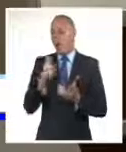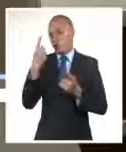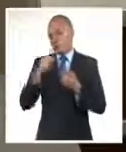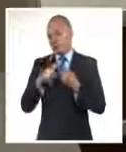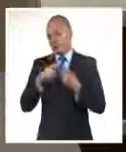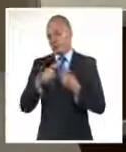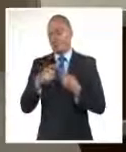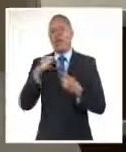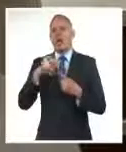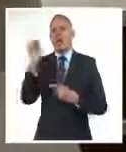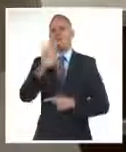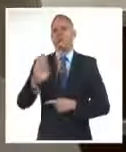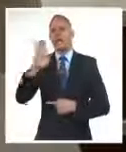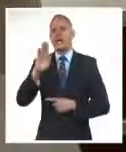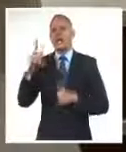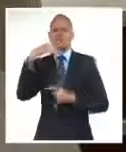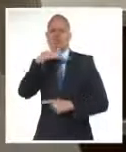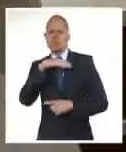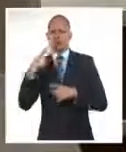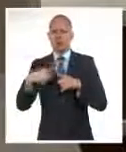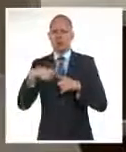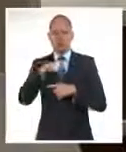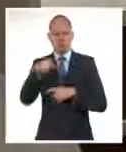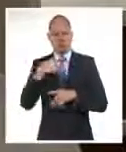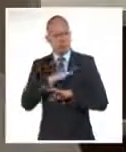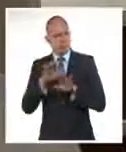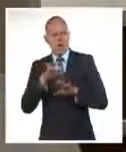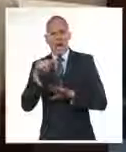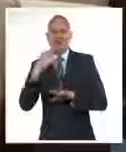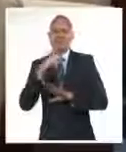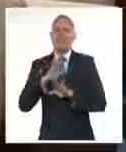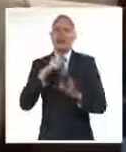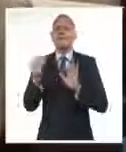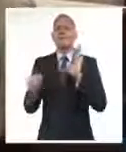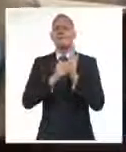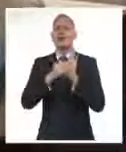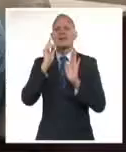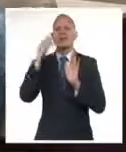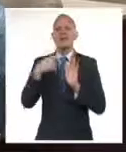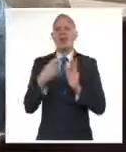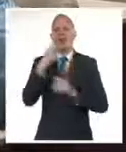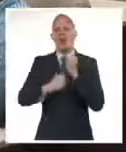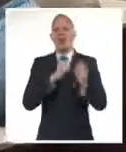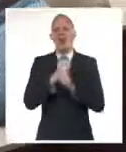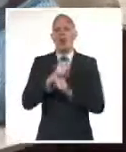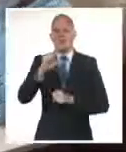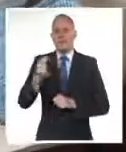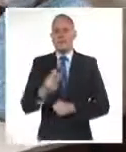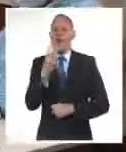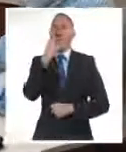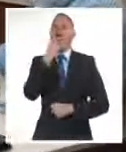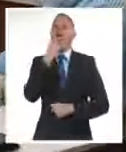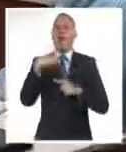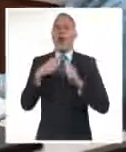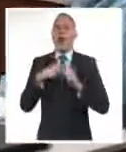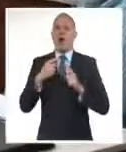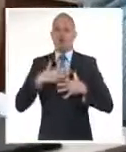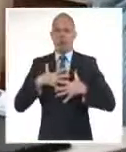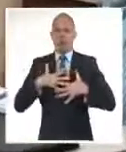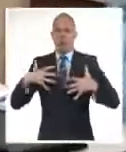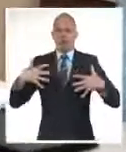de la biotecnología, como con Biomed, quien para diseñar el software del ventilador pulmonar cubano se asoció al talento que atesora el